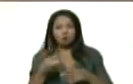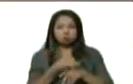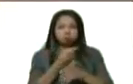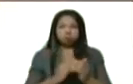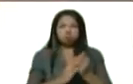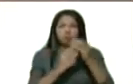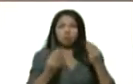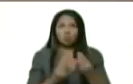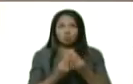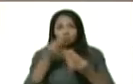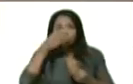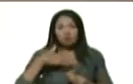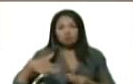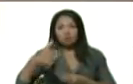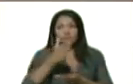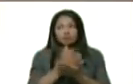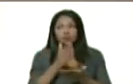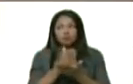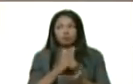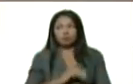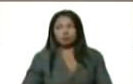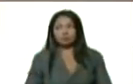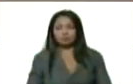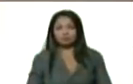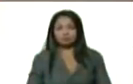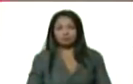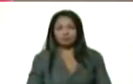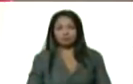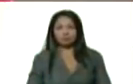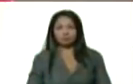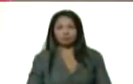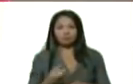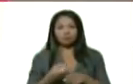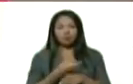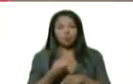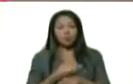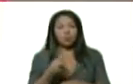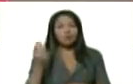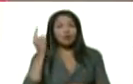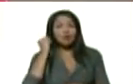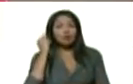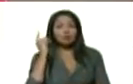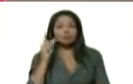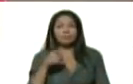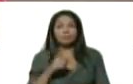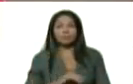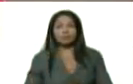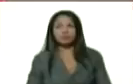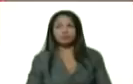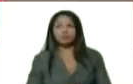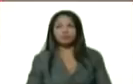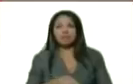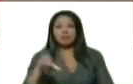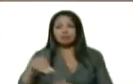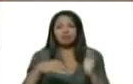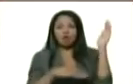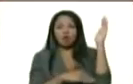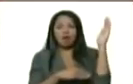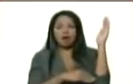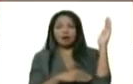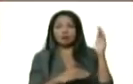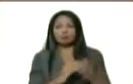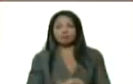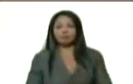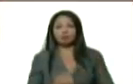junto al pueblo siempre. Está la gobernadora del estado Lara.